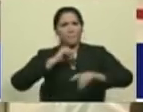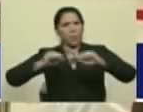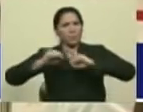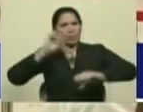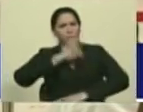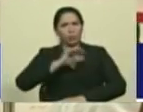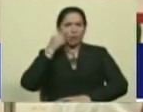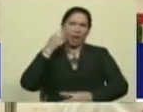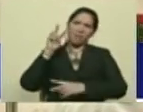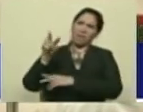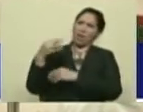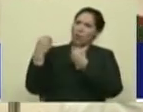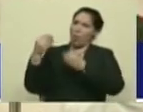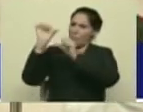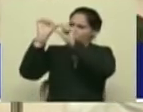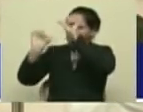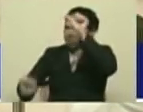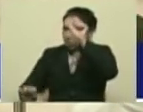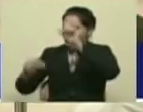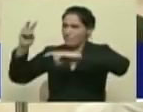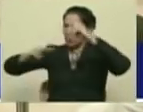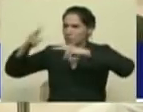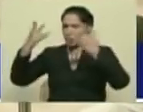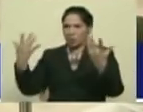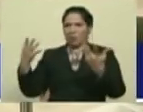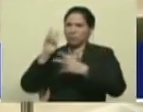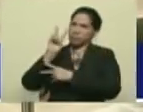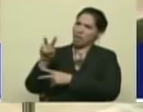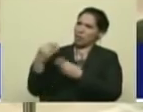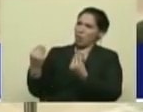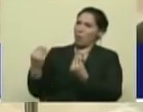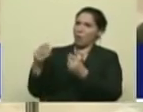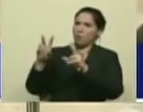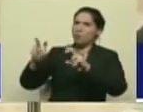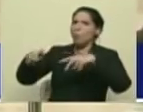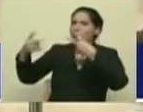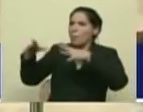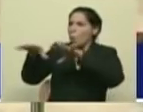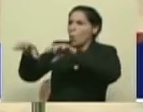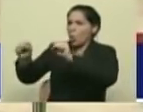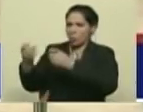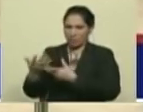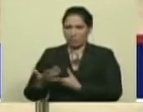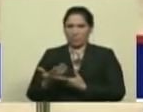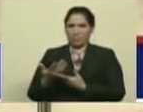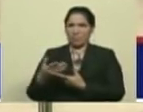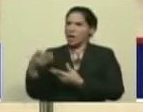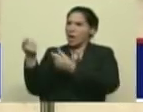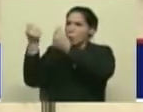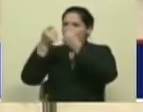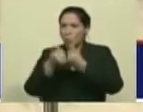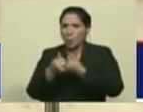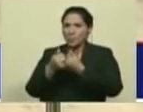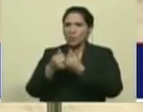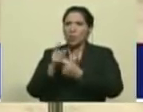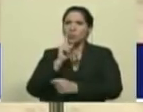sociales rebeldes de América Latina como un nuevo colonialismo económico, el ALCA, la